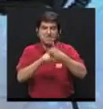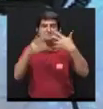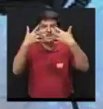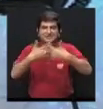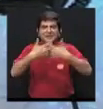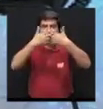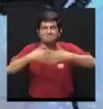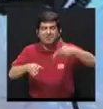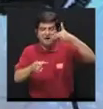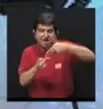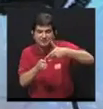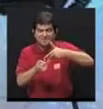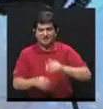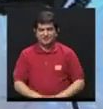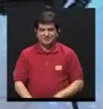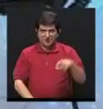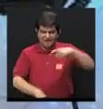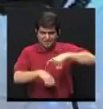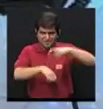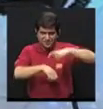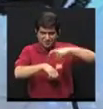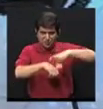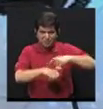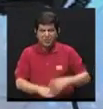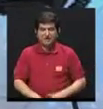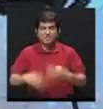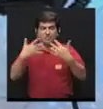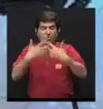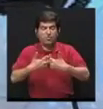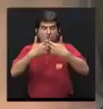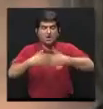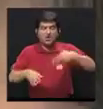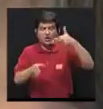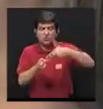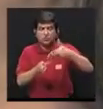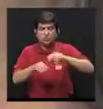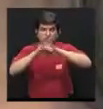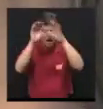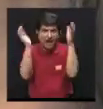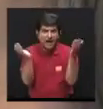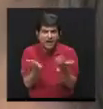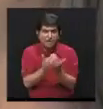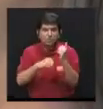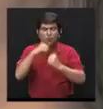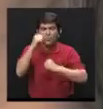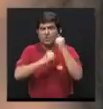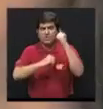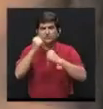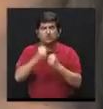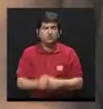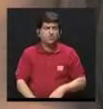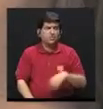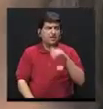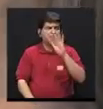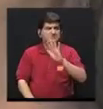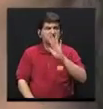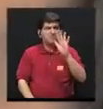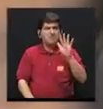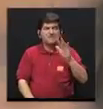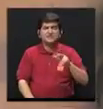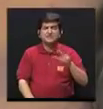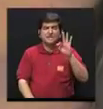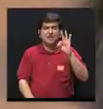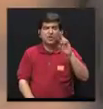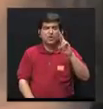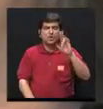O sea, en este momento la industria del petróleo tiene a nivel global una infraestructura que vale 55 trillones de dólares, o